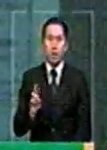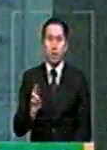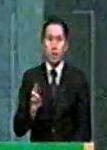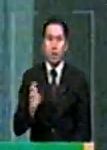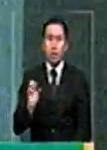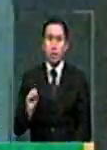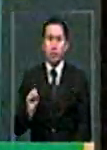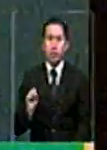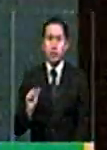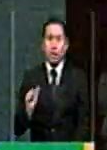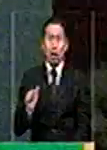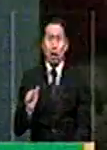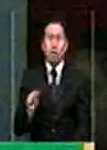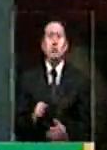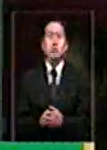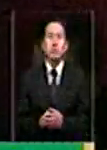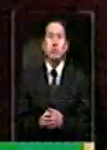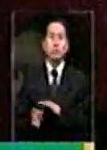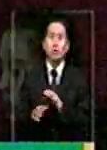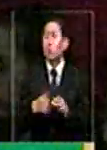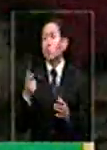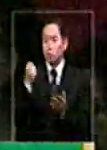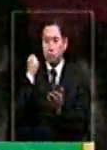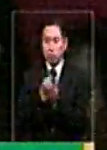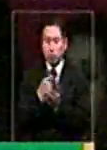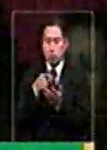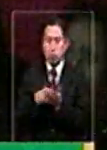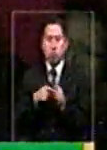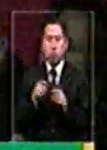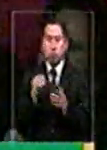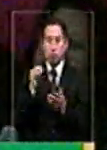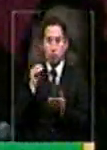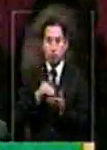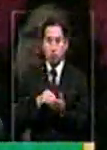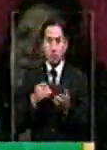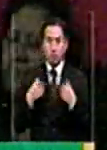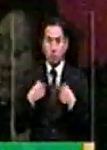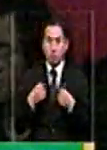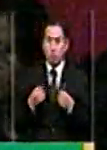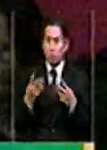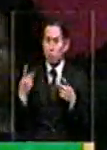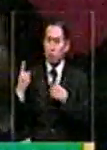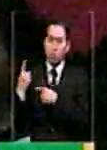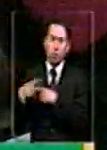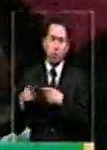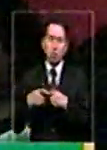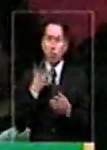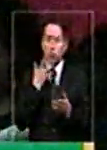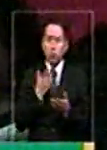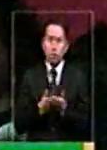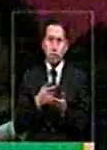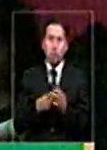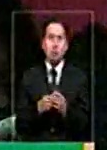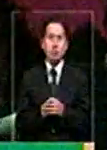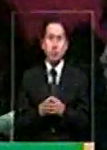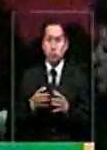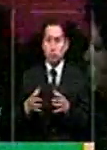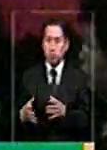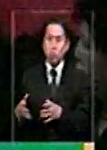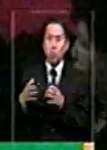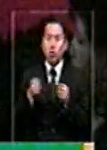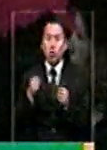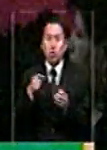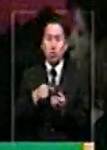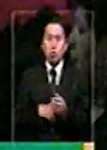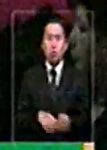manera, existe también otro poder que no está consignado acá porque existe múltiple prueba. El Poder Notarial